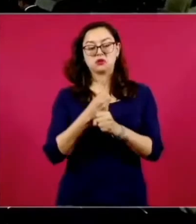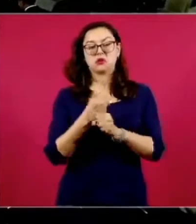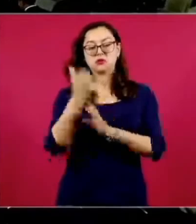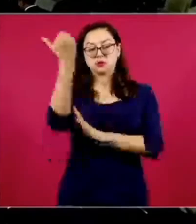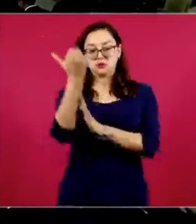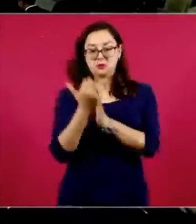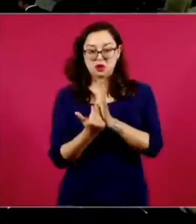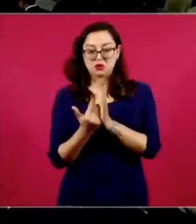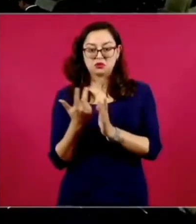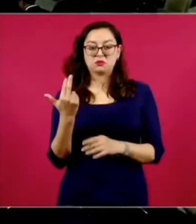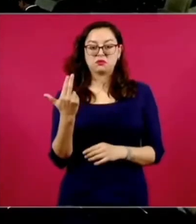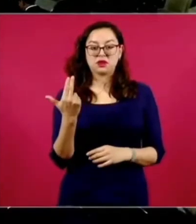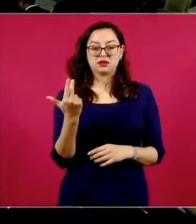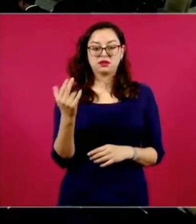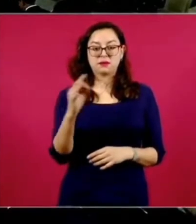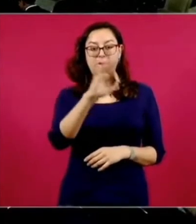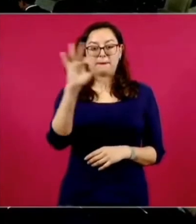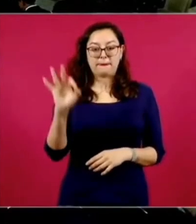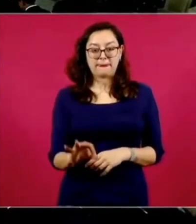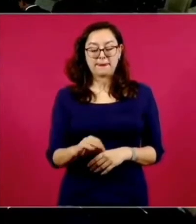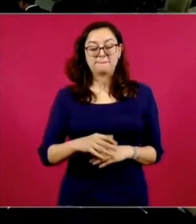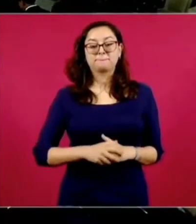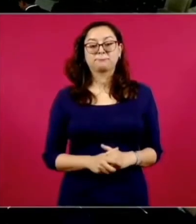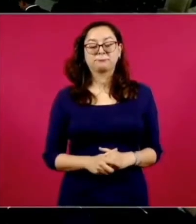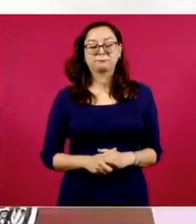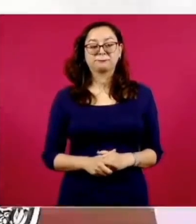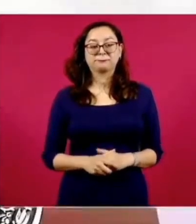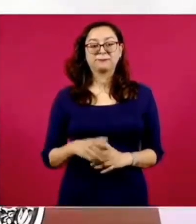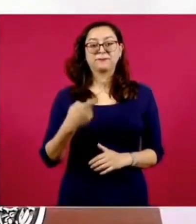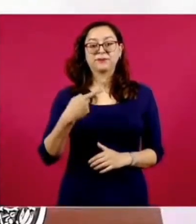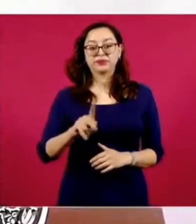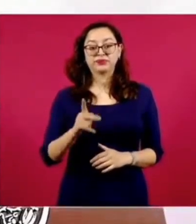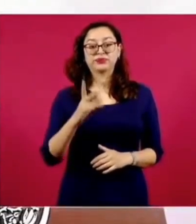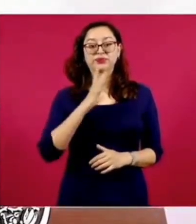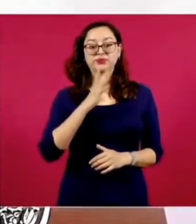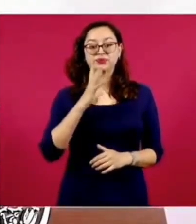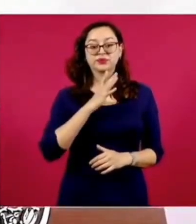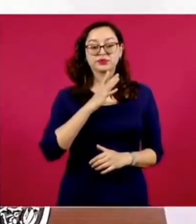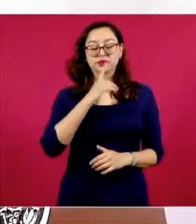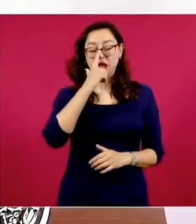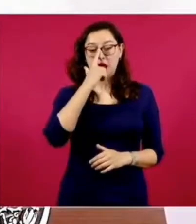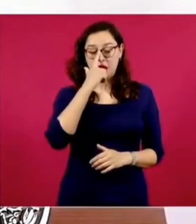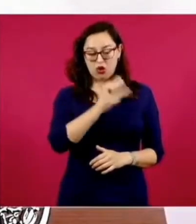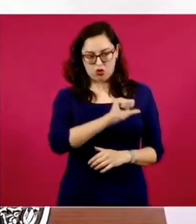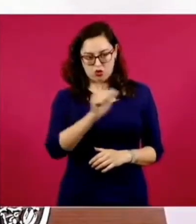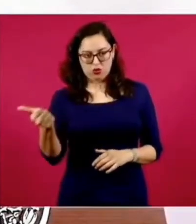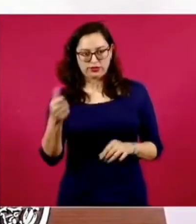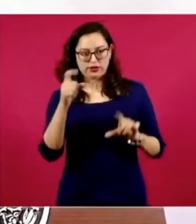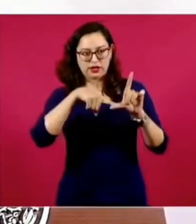Pero hay una de estas, a ver si la consigue, en donde